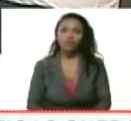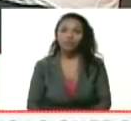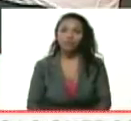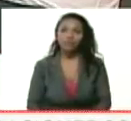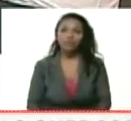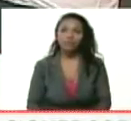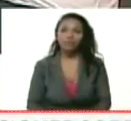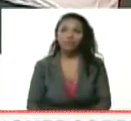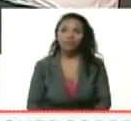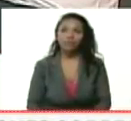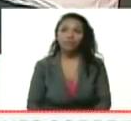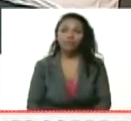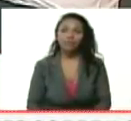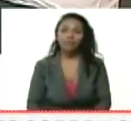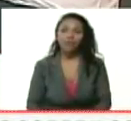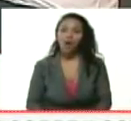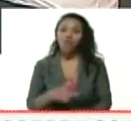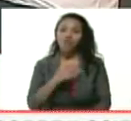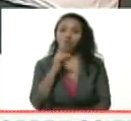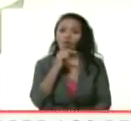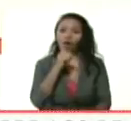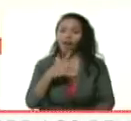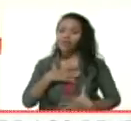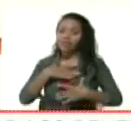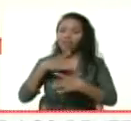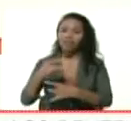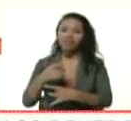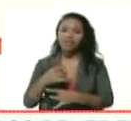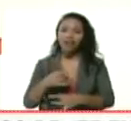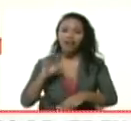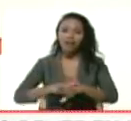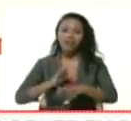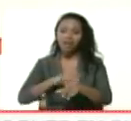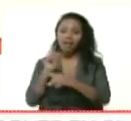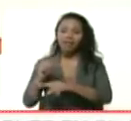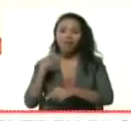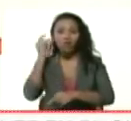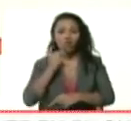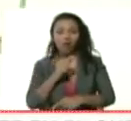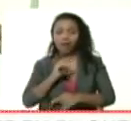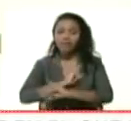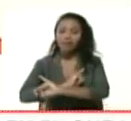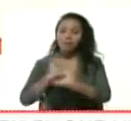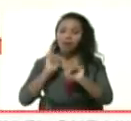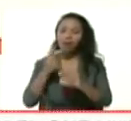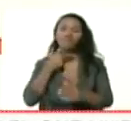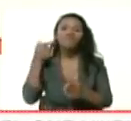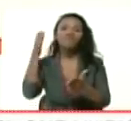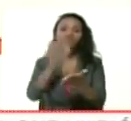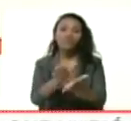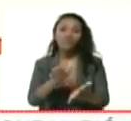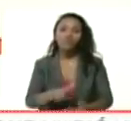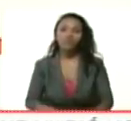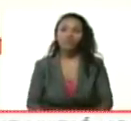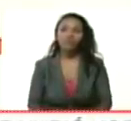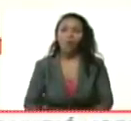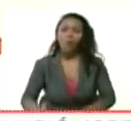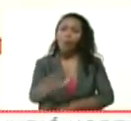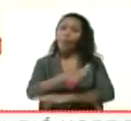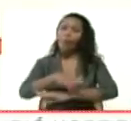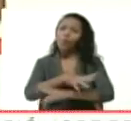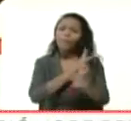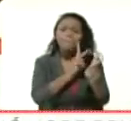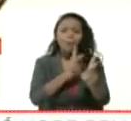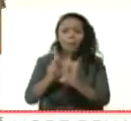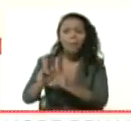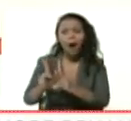No, no. No les interesaba eso. Les interesaba es que el que sea como Sucre termina muerto. ¿Y dónde se planificó la muerte